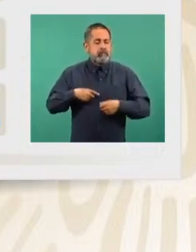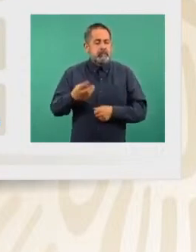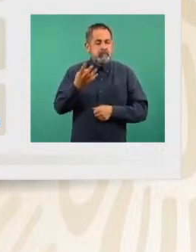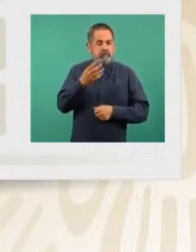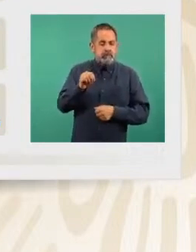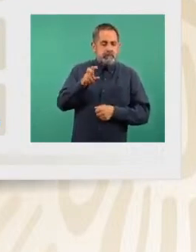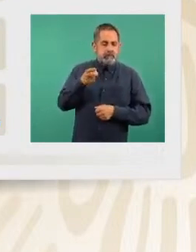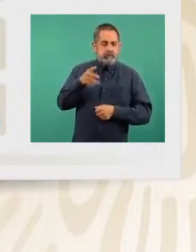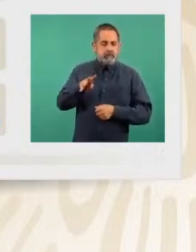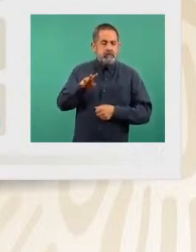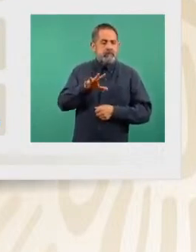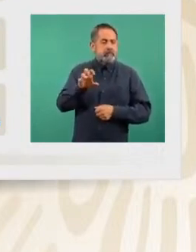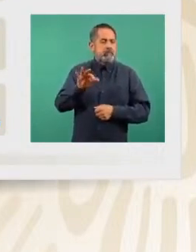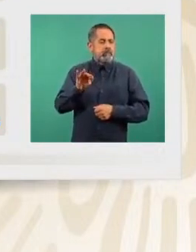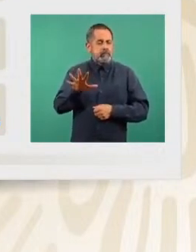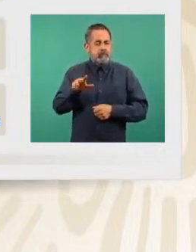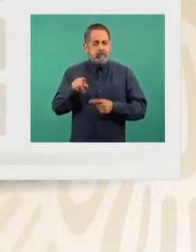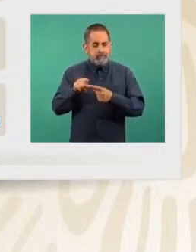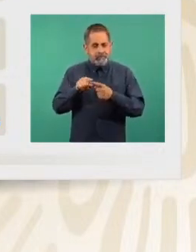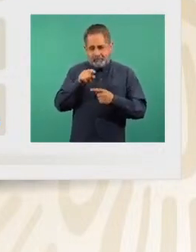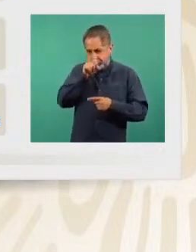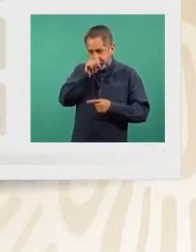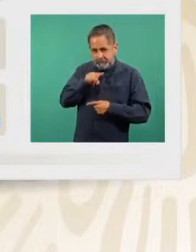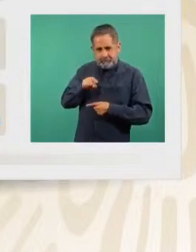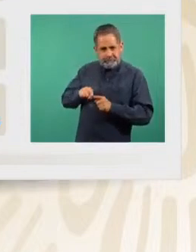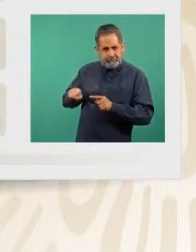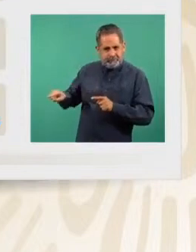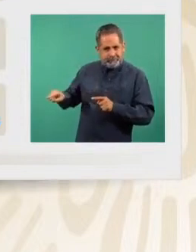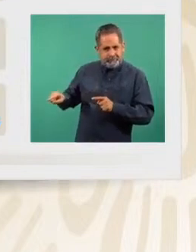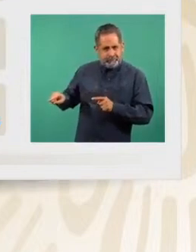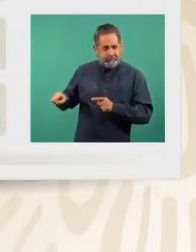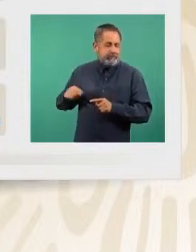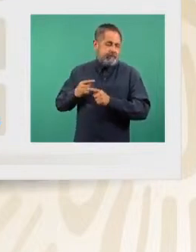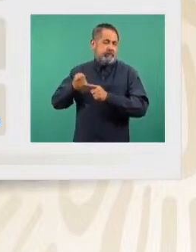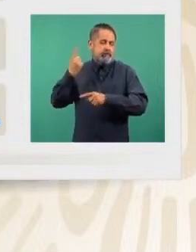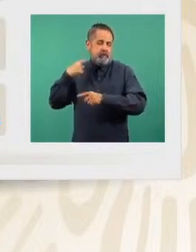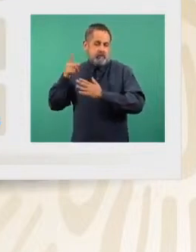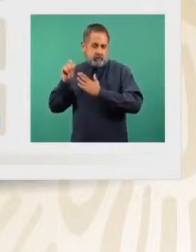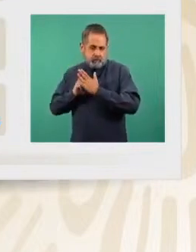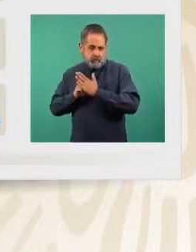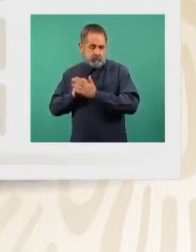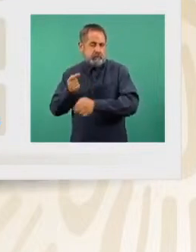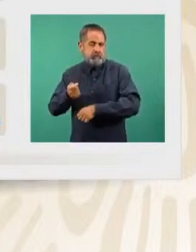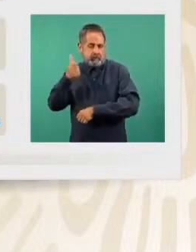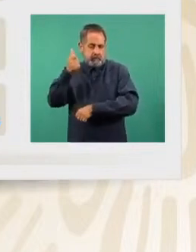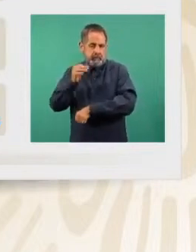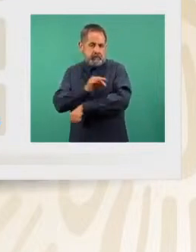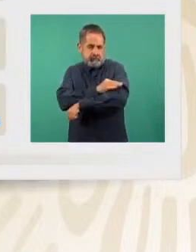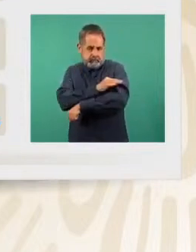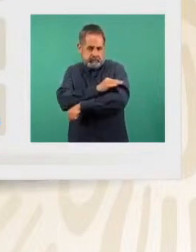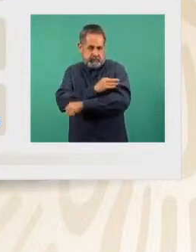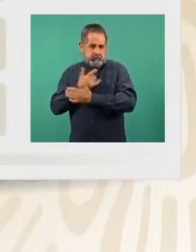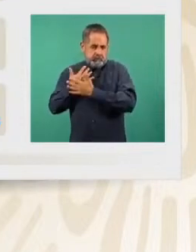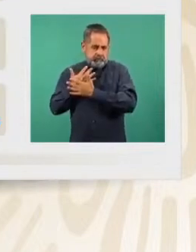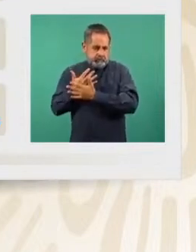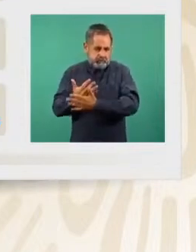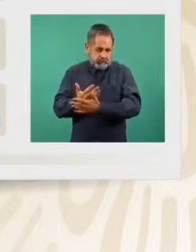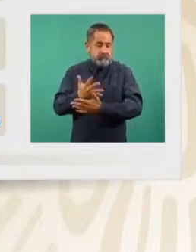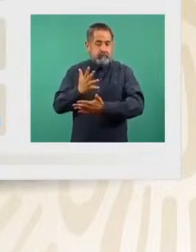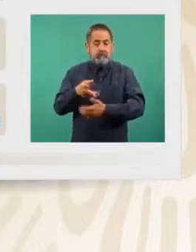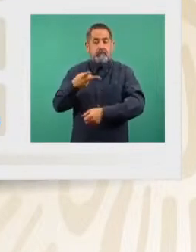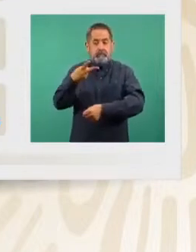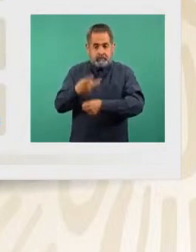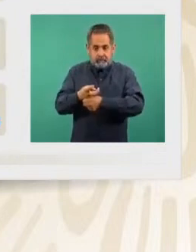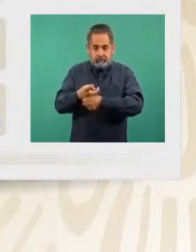aquellas personas que hace ya prácticamente un mes o un poco más recibieron la primera dosis, o